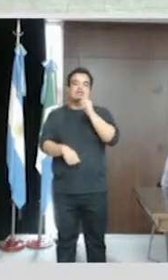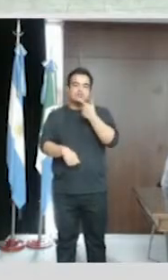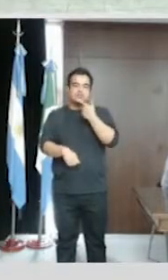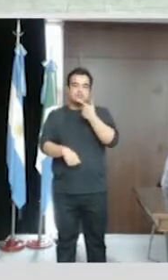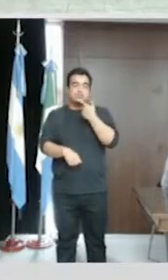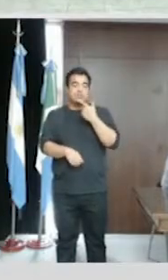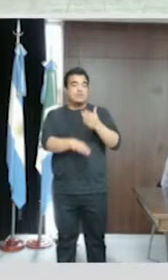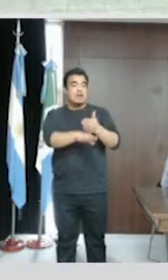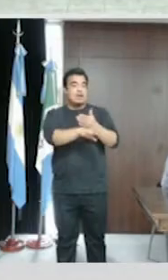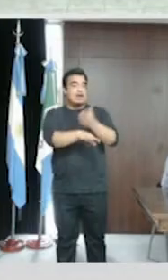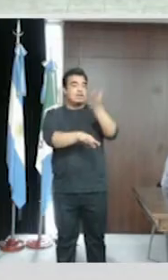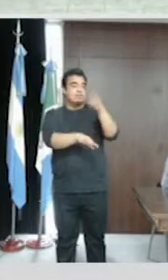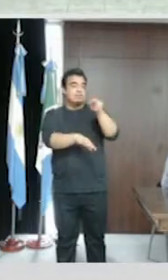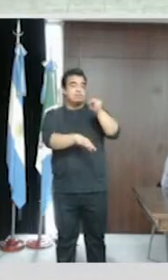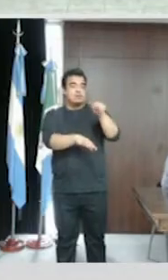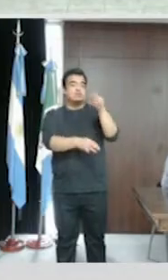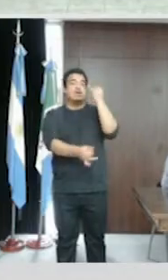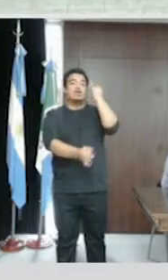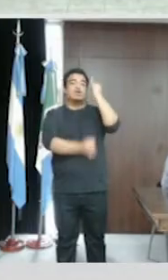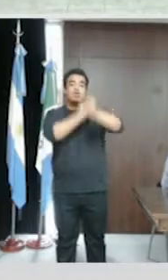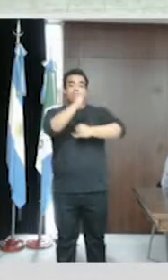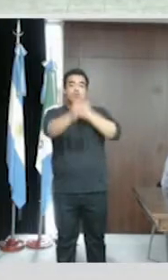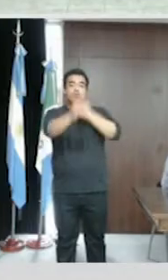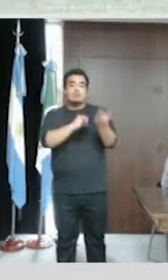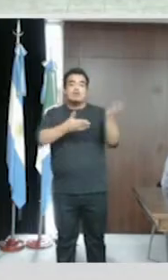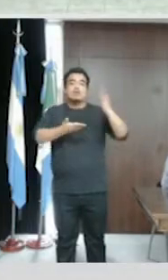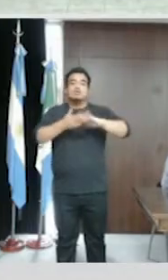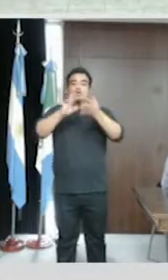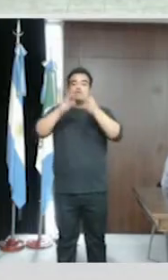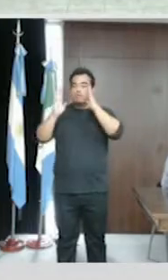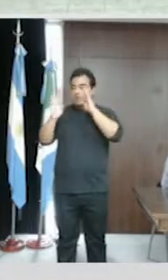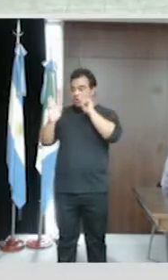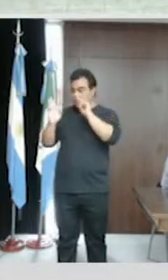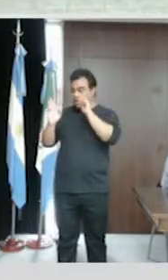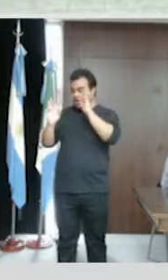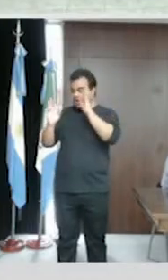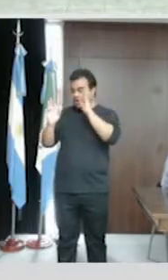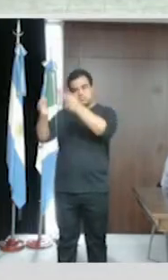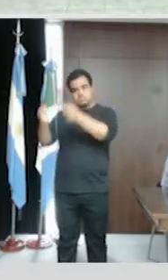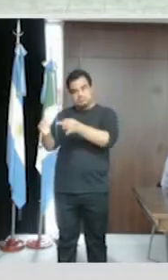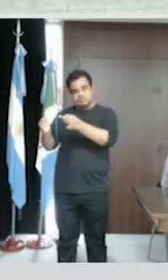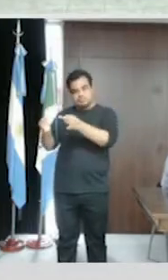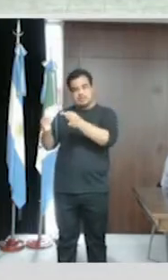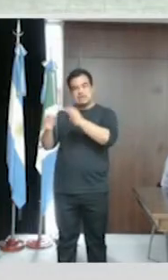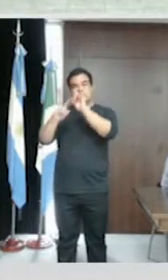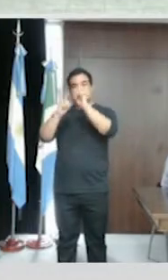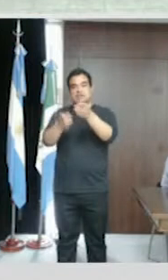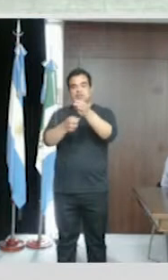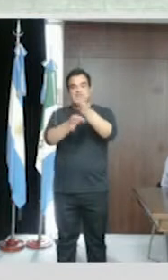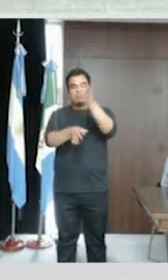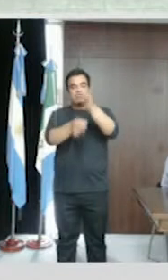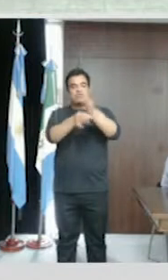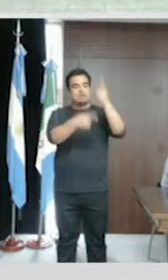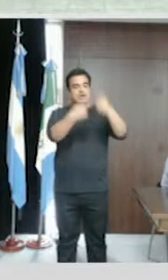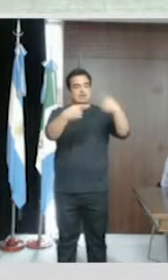integral, la mirada integral hacia ese ser humano, el tratamiento integral, el valor de lo interdisciplinario, integrados con los